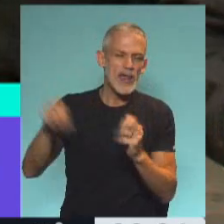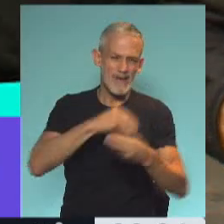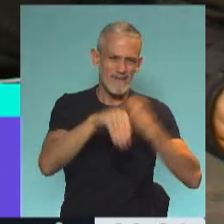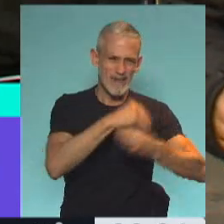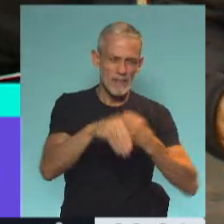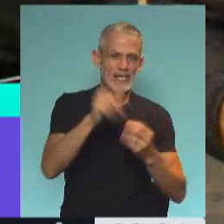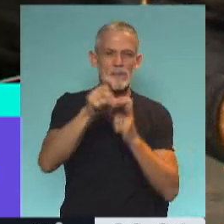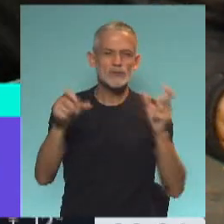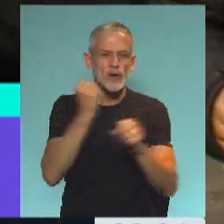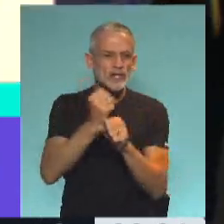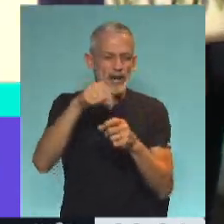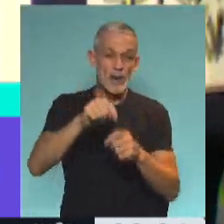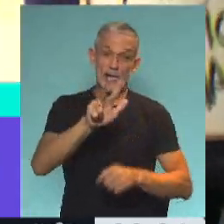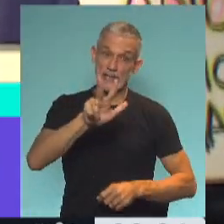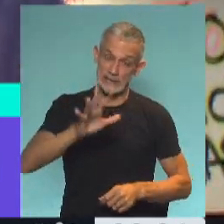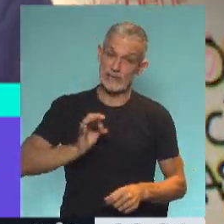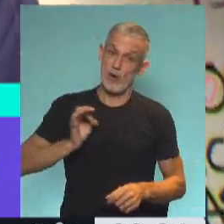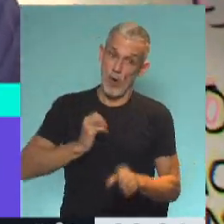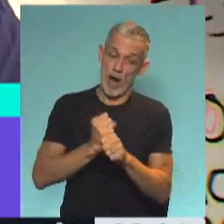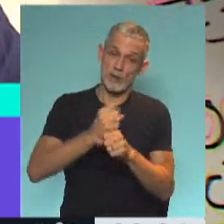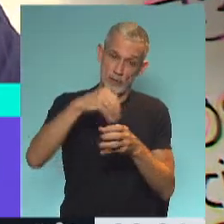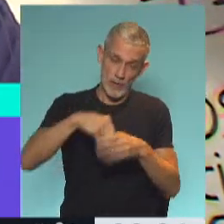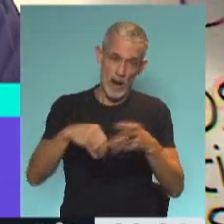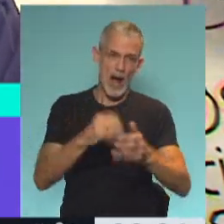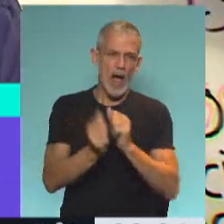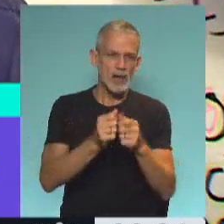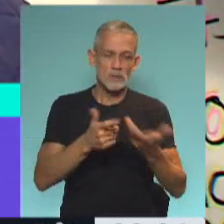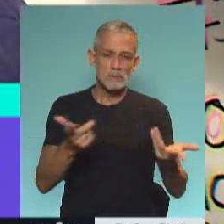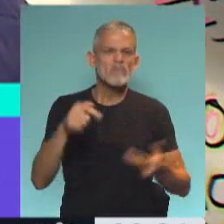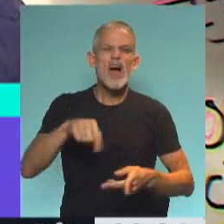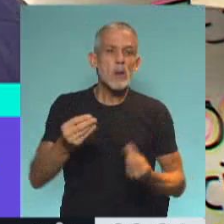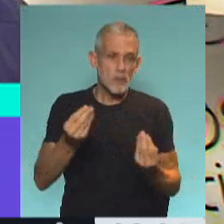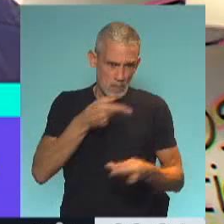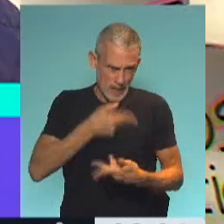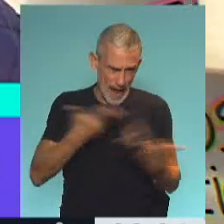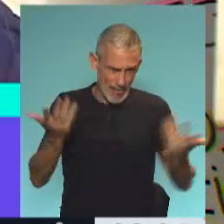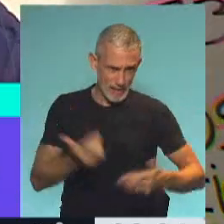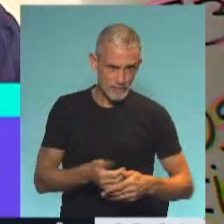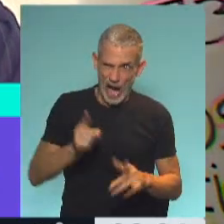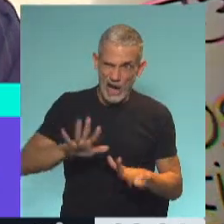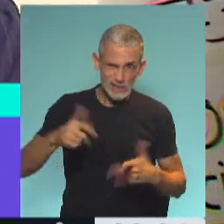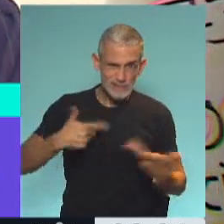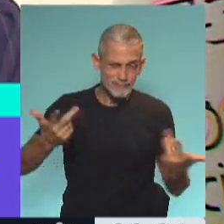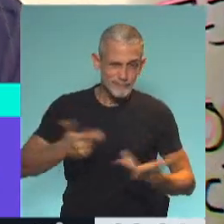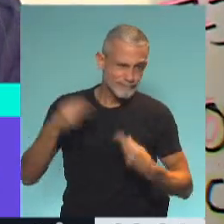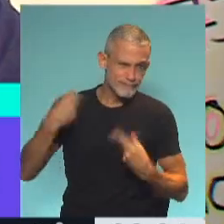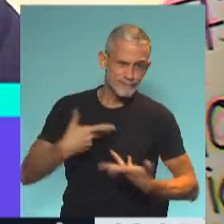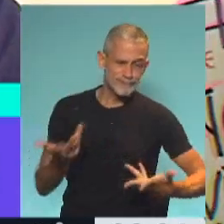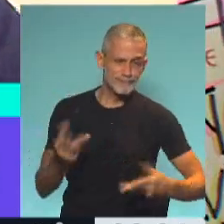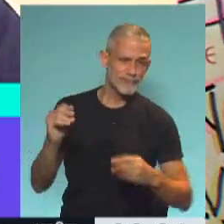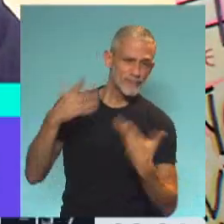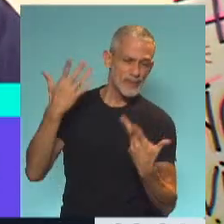trabajadores y trabajadoras. 35 años trabajando acá, para nada, porque ahora estamos así como estamos. Pero